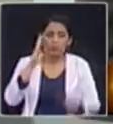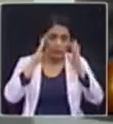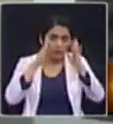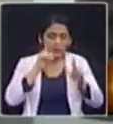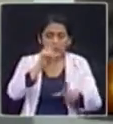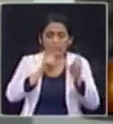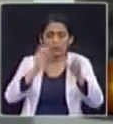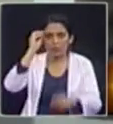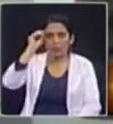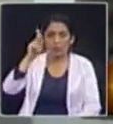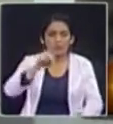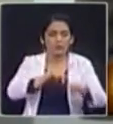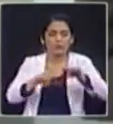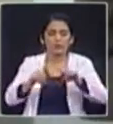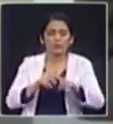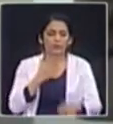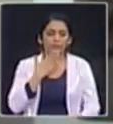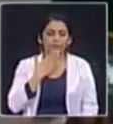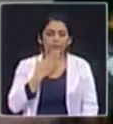los criterios de los legisladores.